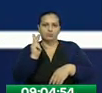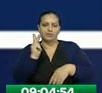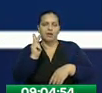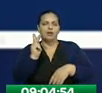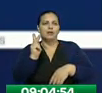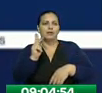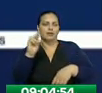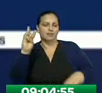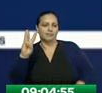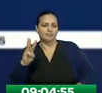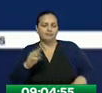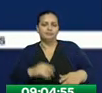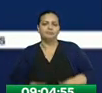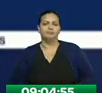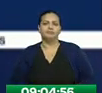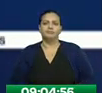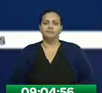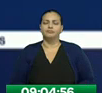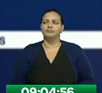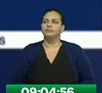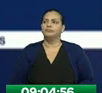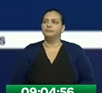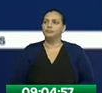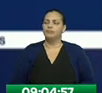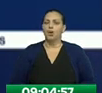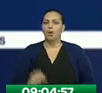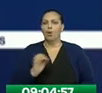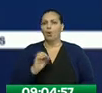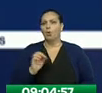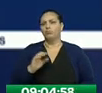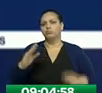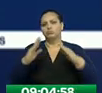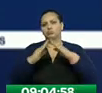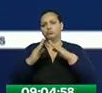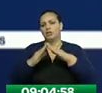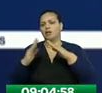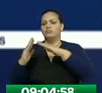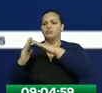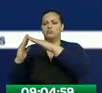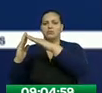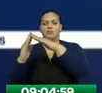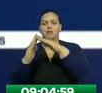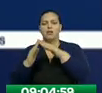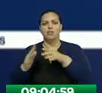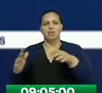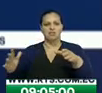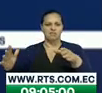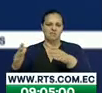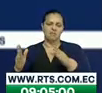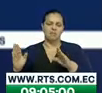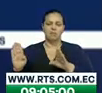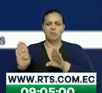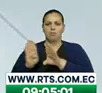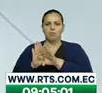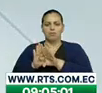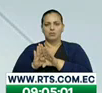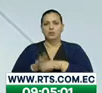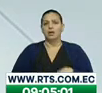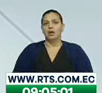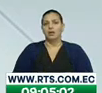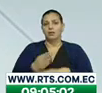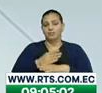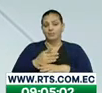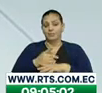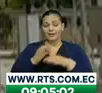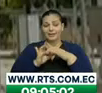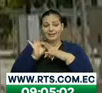es menor a 500 kilovatios por mes, se congela la tarifa en el valor registrado antes del estado de excepción. La resolución